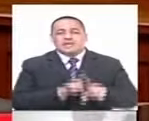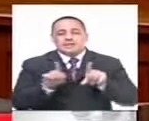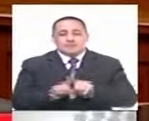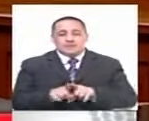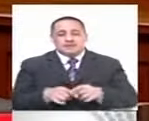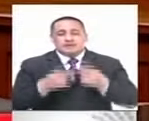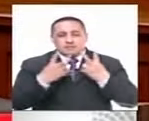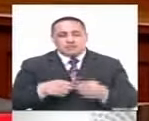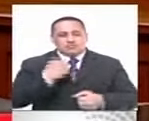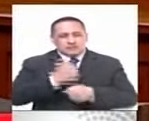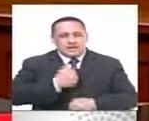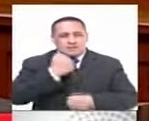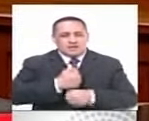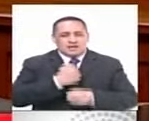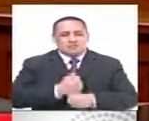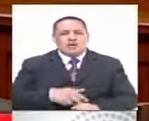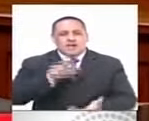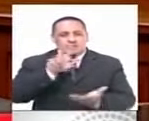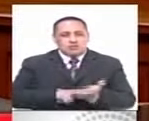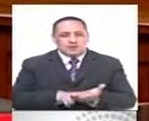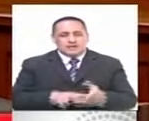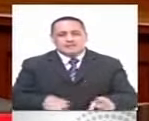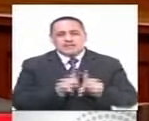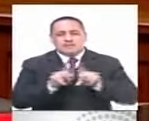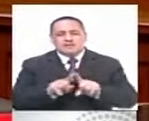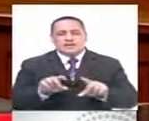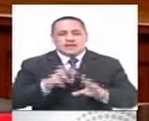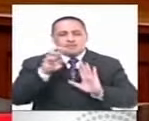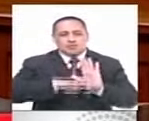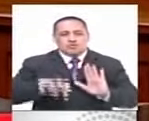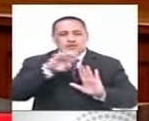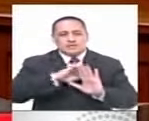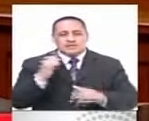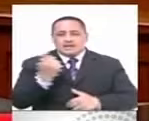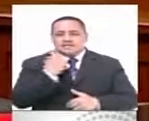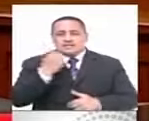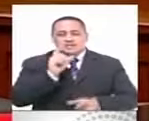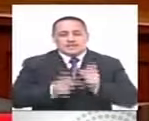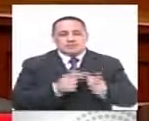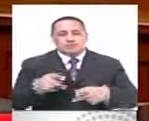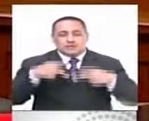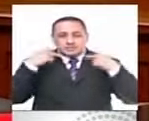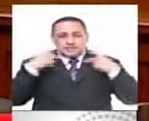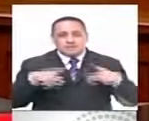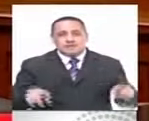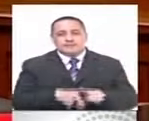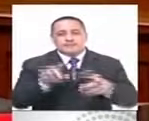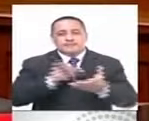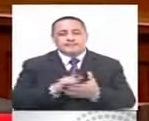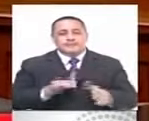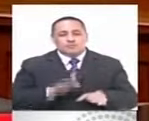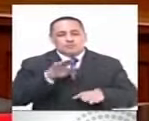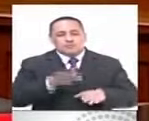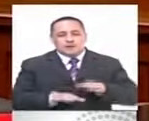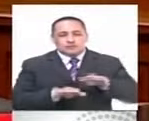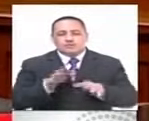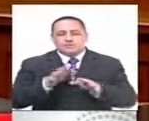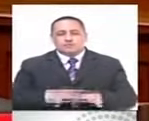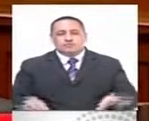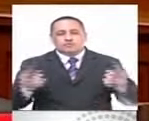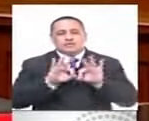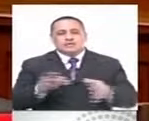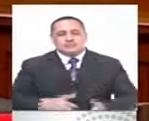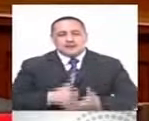Asimismo, trabajaremos en aprobar e implementar la Política Nacional de Pueblos Indígenas u Originarios, paso importante para